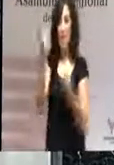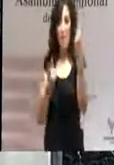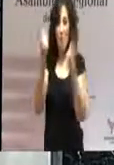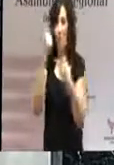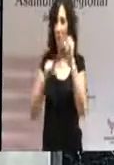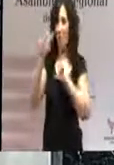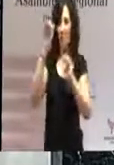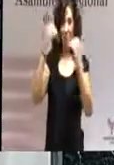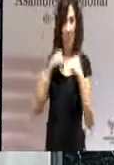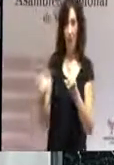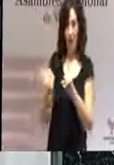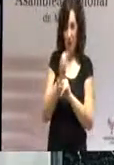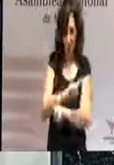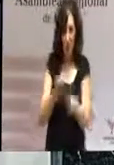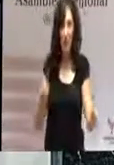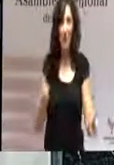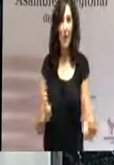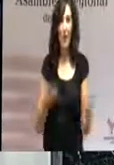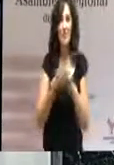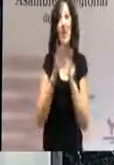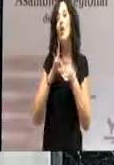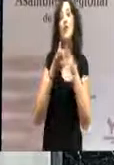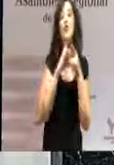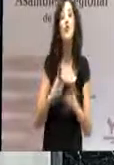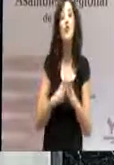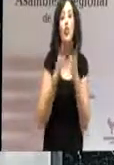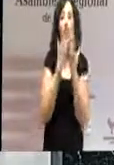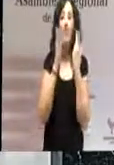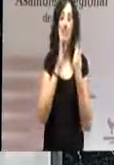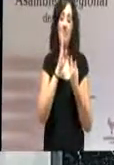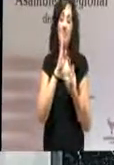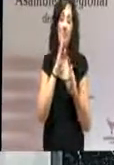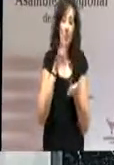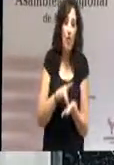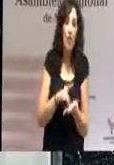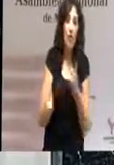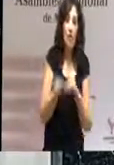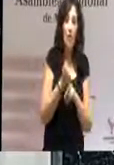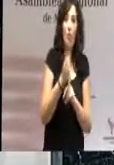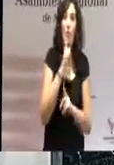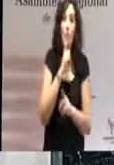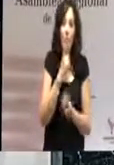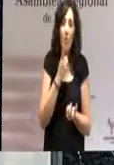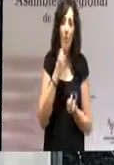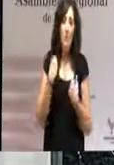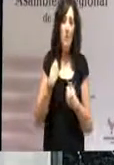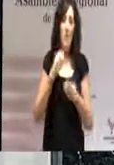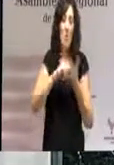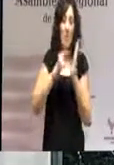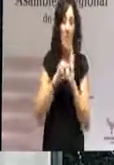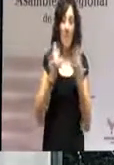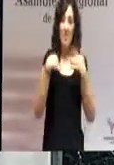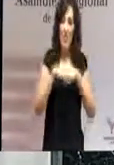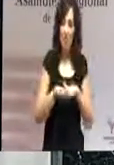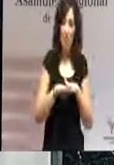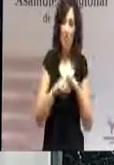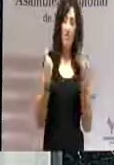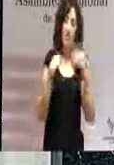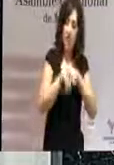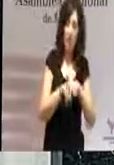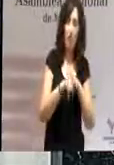Tampoco se da la cohesión social rechazando el plan de inserción laboral que propusimos en esta